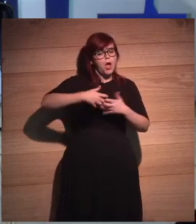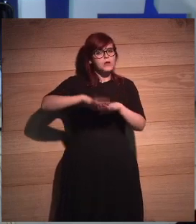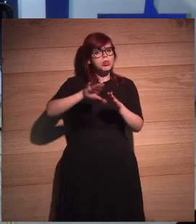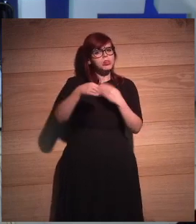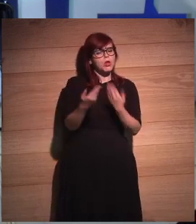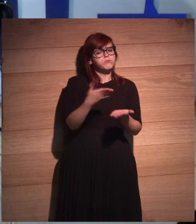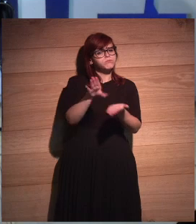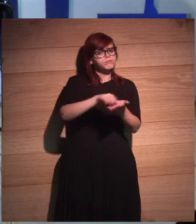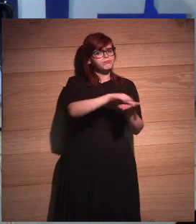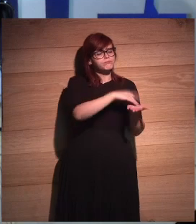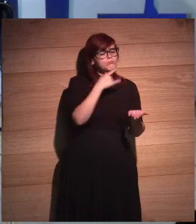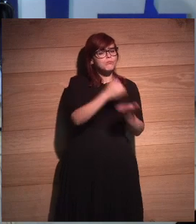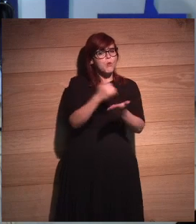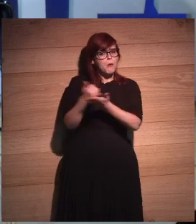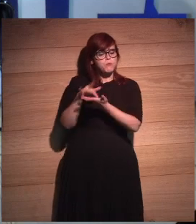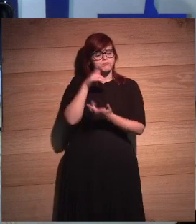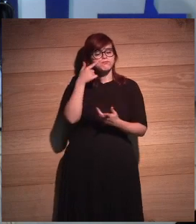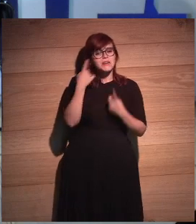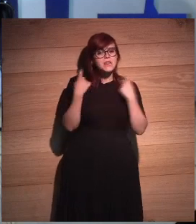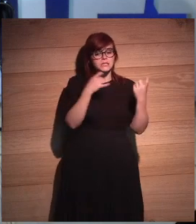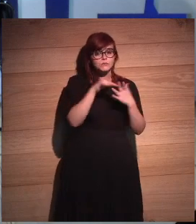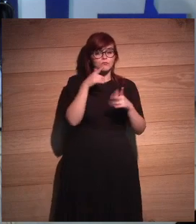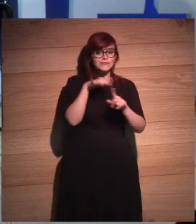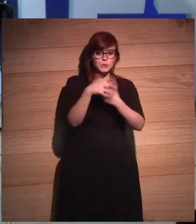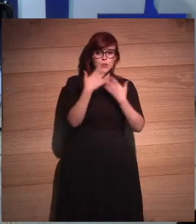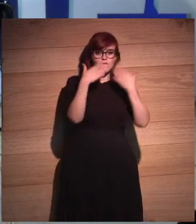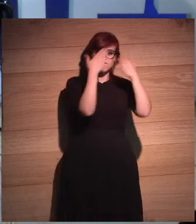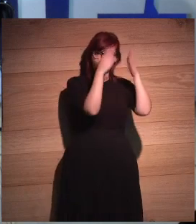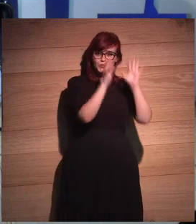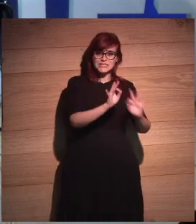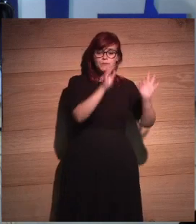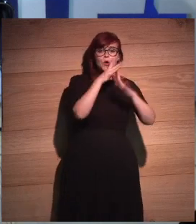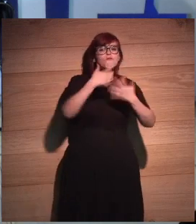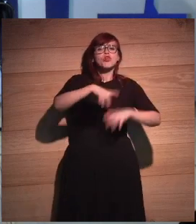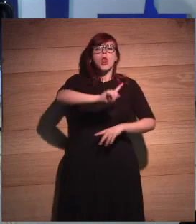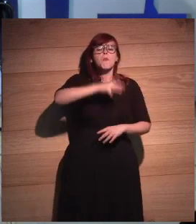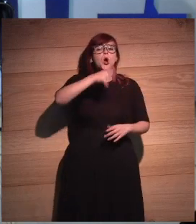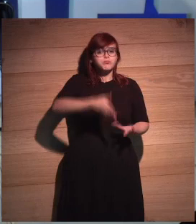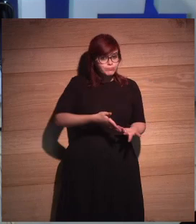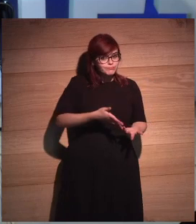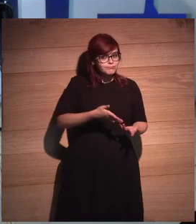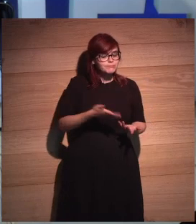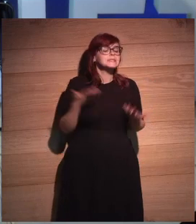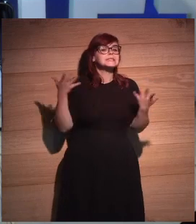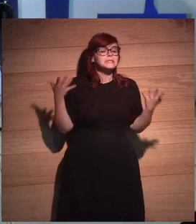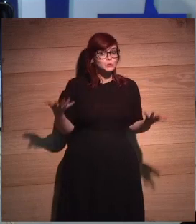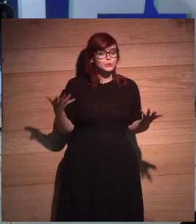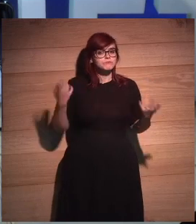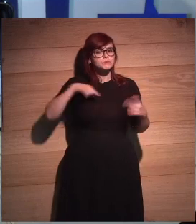documentado, además, porque nos parecía importante hacer el caso con Facebook sobre por qué no funciona.